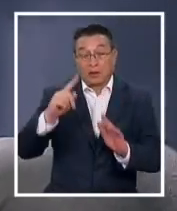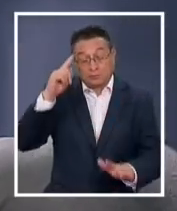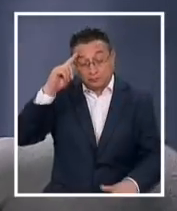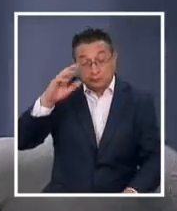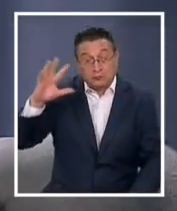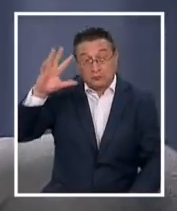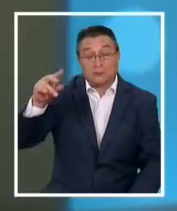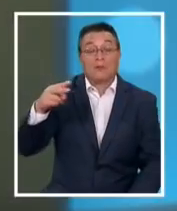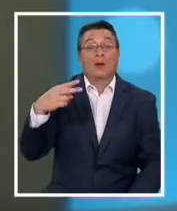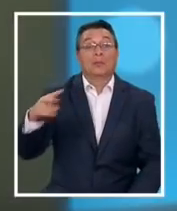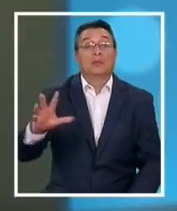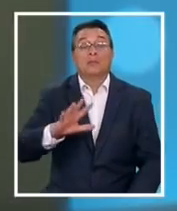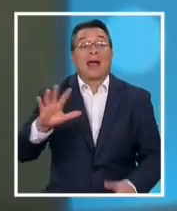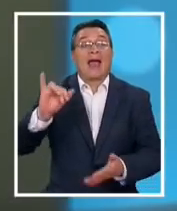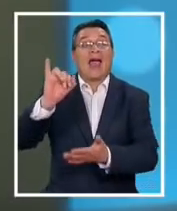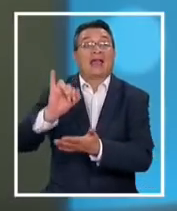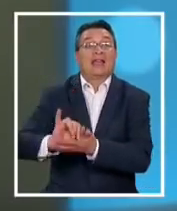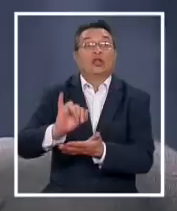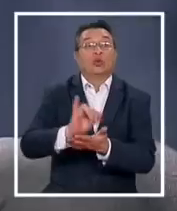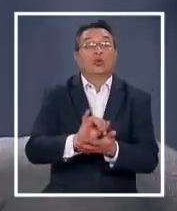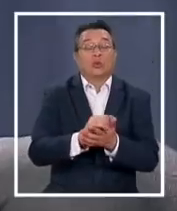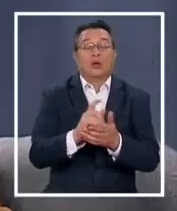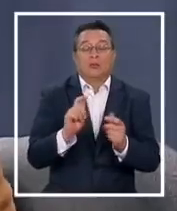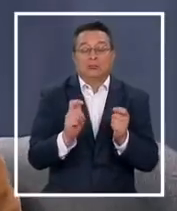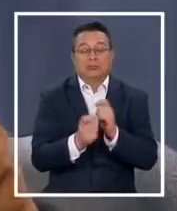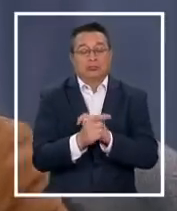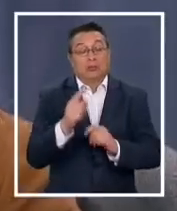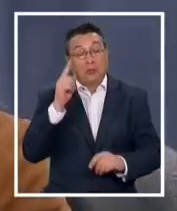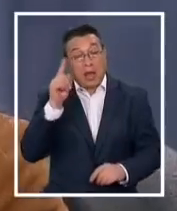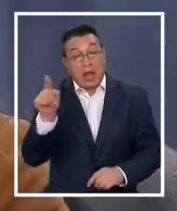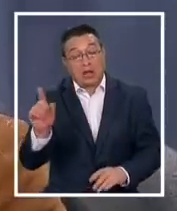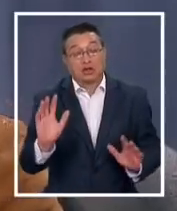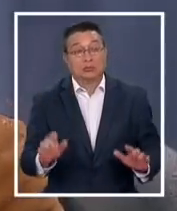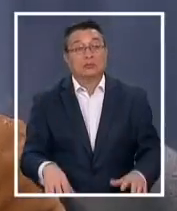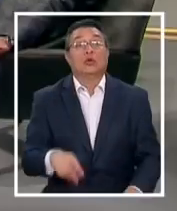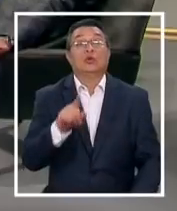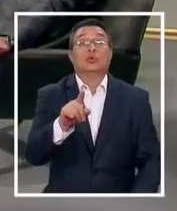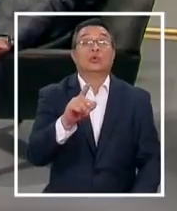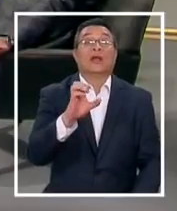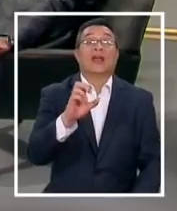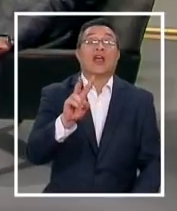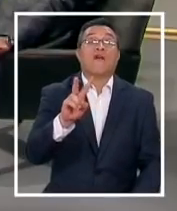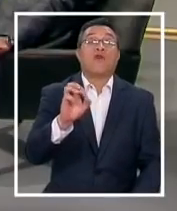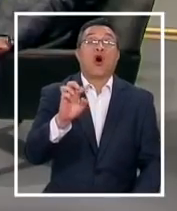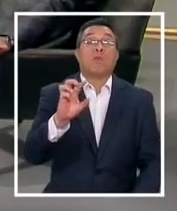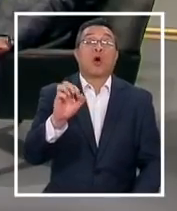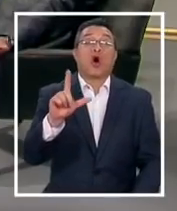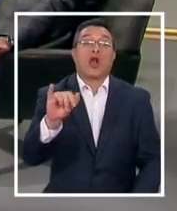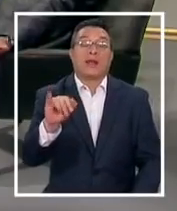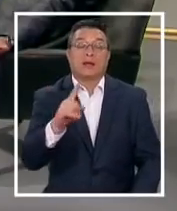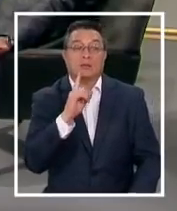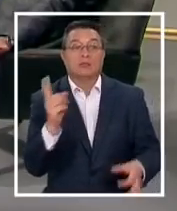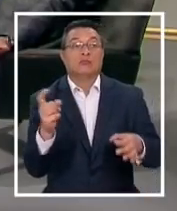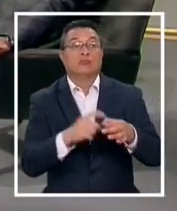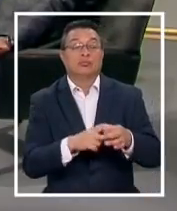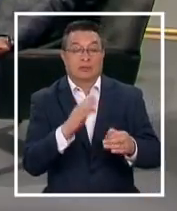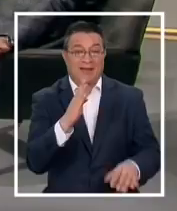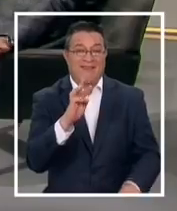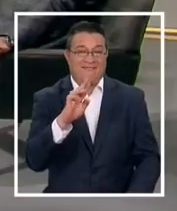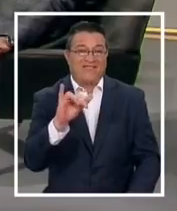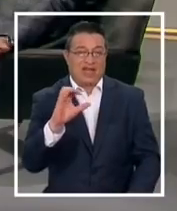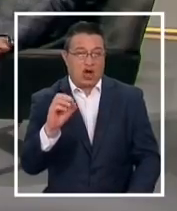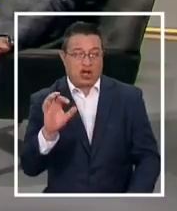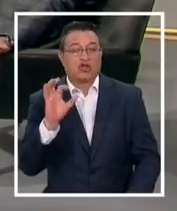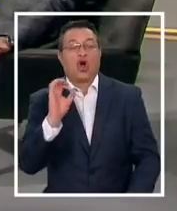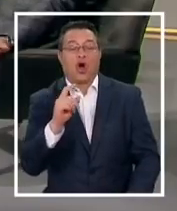que aparentemente son más institucionales y se adecúan más al Luz, perfil de ella. Usted que milita en Evópolis, ¿es una adhesión a Ignacio Briones o a